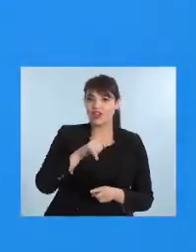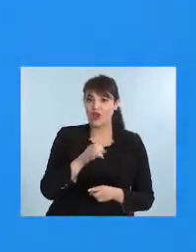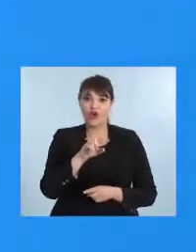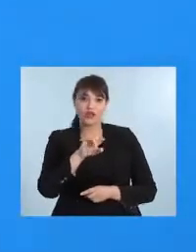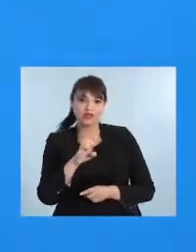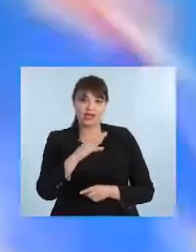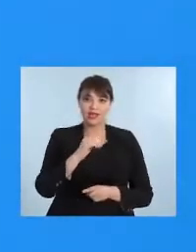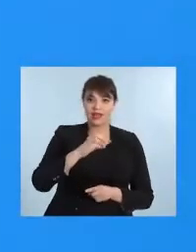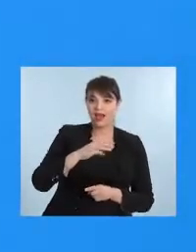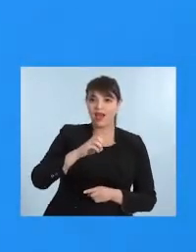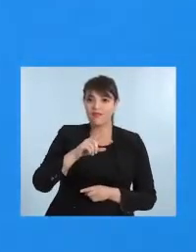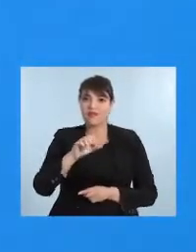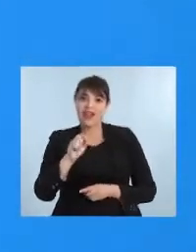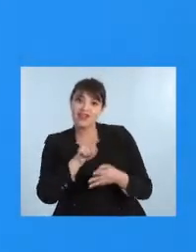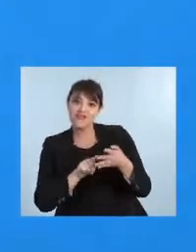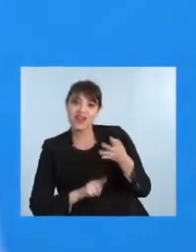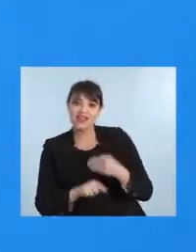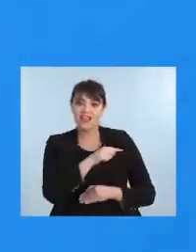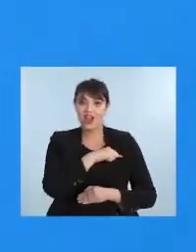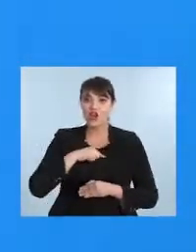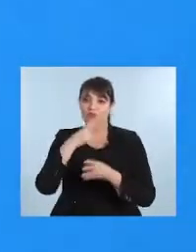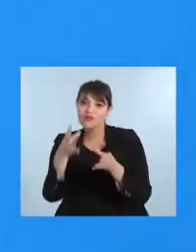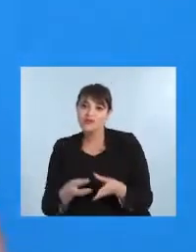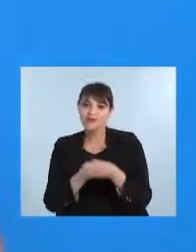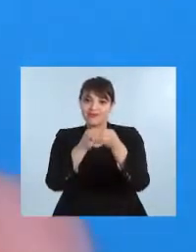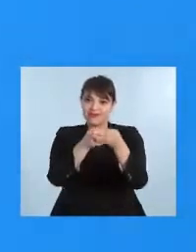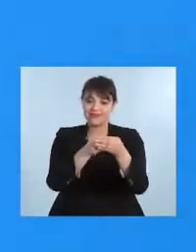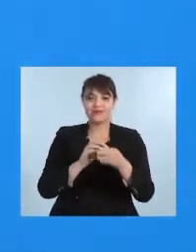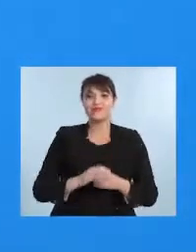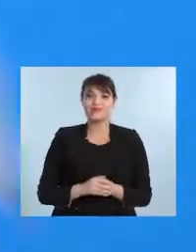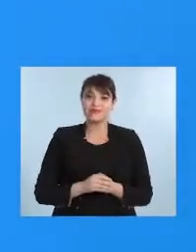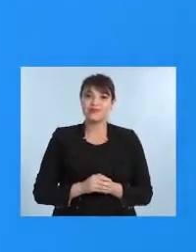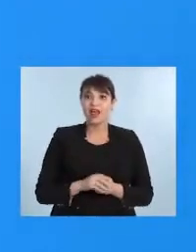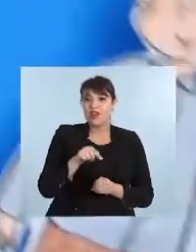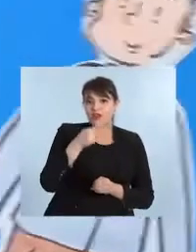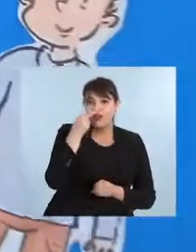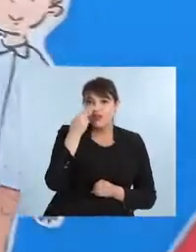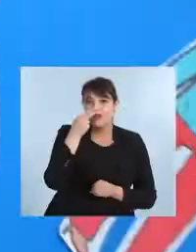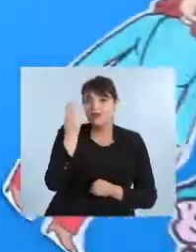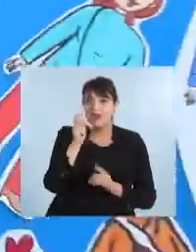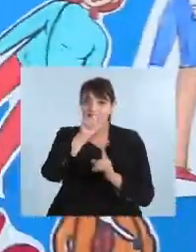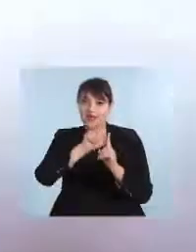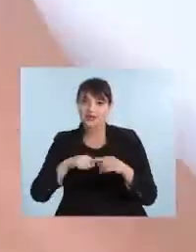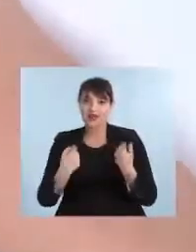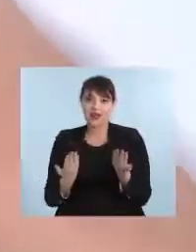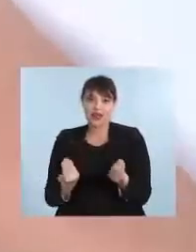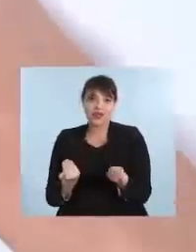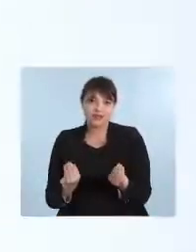Janet y José, Camila, Mario, Luis, Tomás, Nelson y Sa.